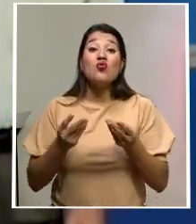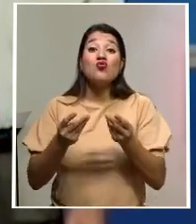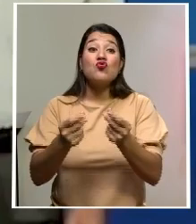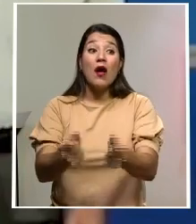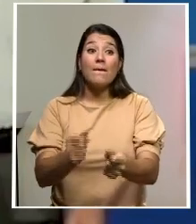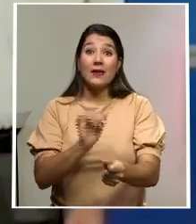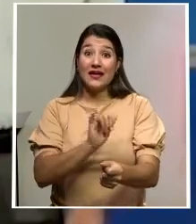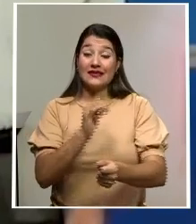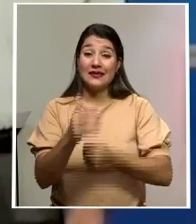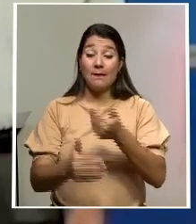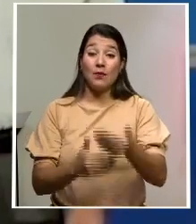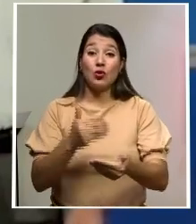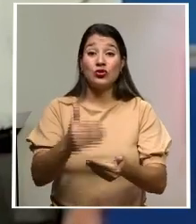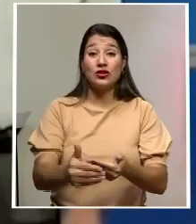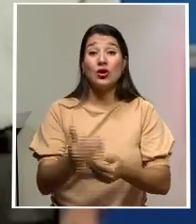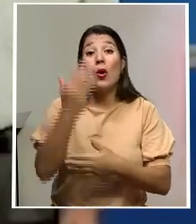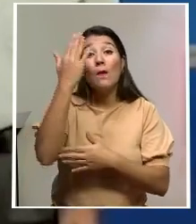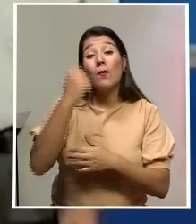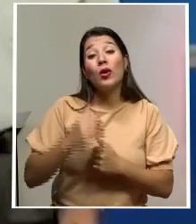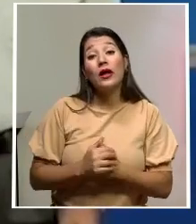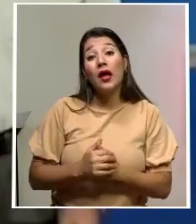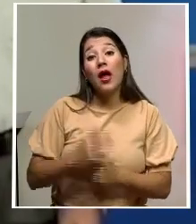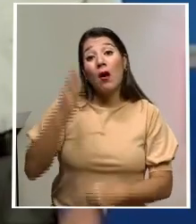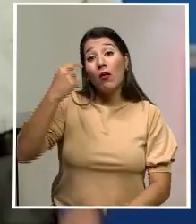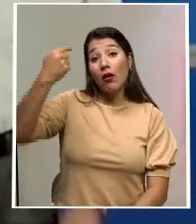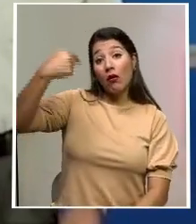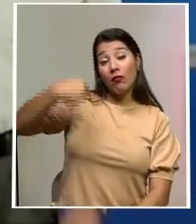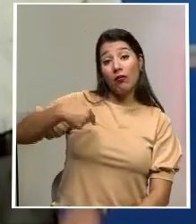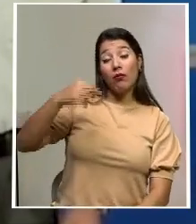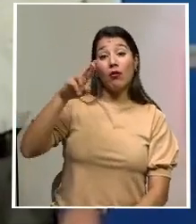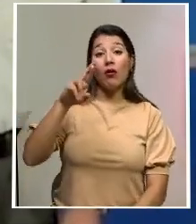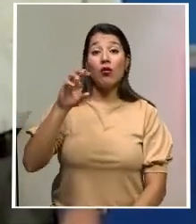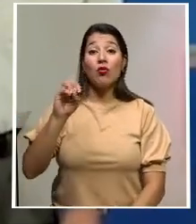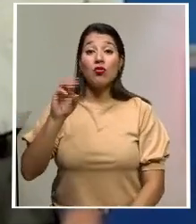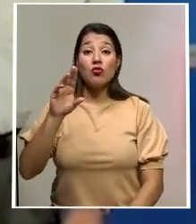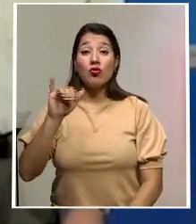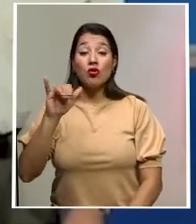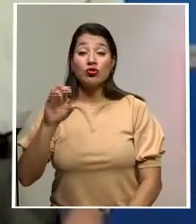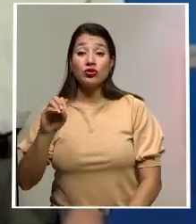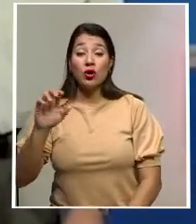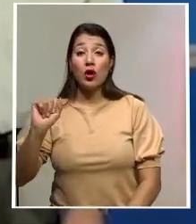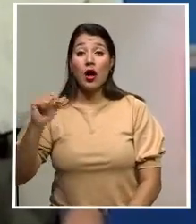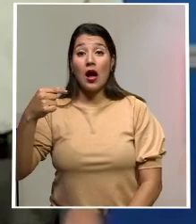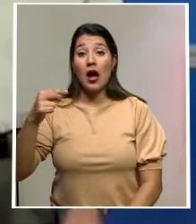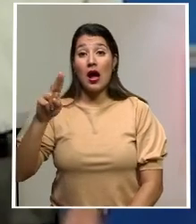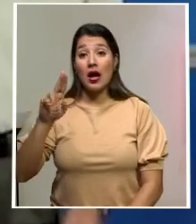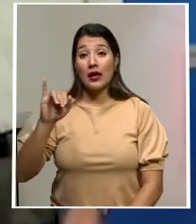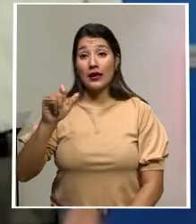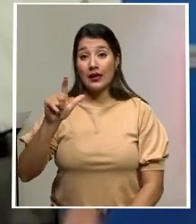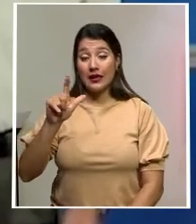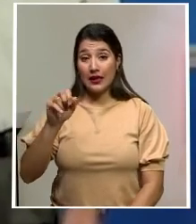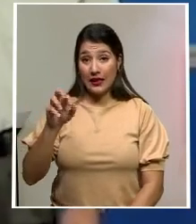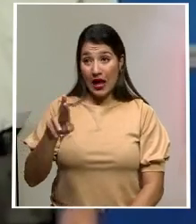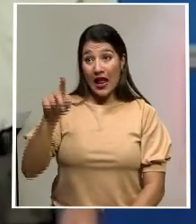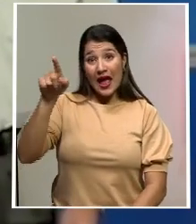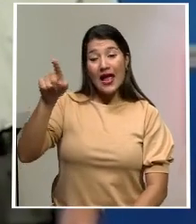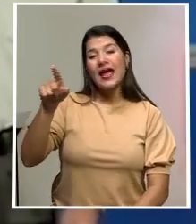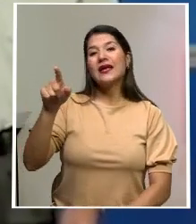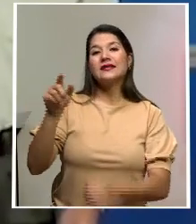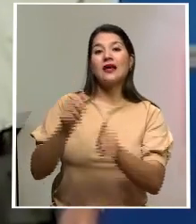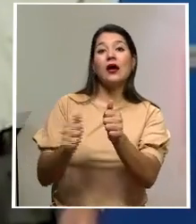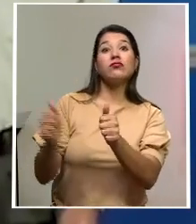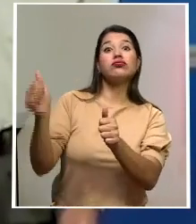funesta decisión porque lo ordena la señora Rocío Aguilar Montoya, la superintendente de pensiones,